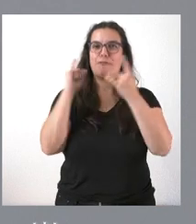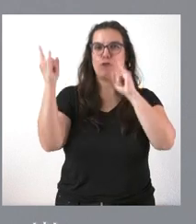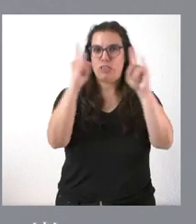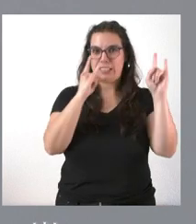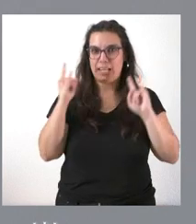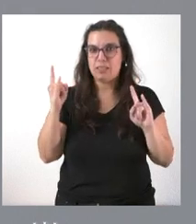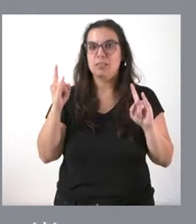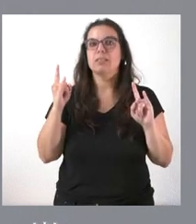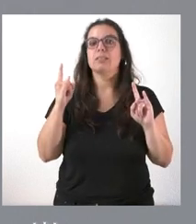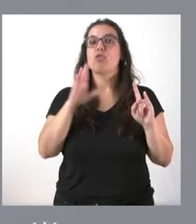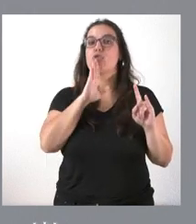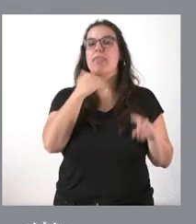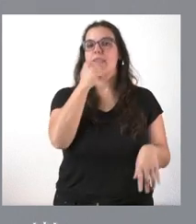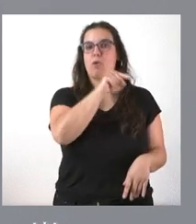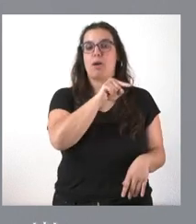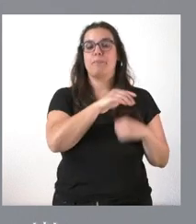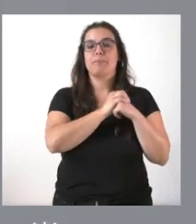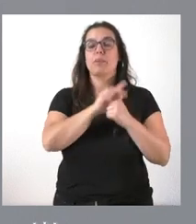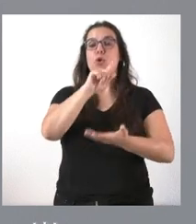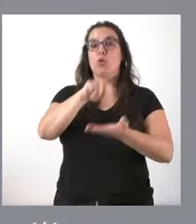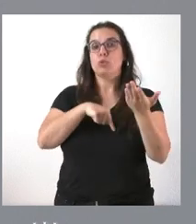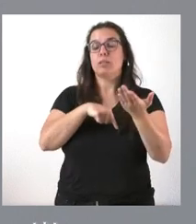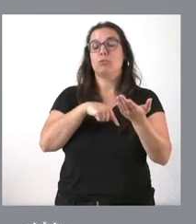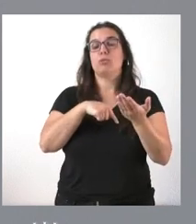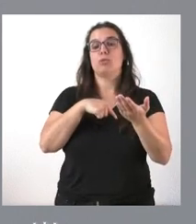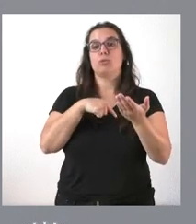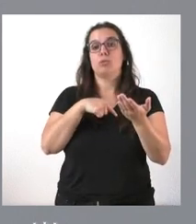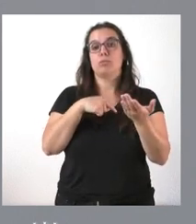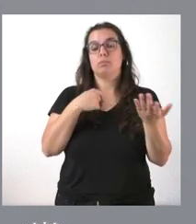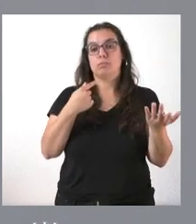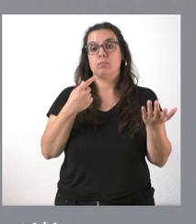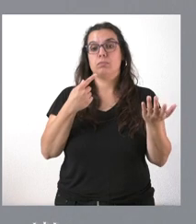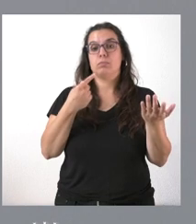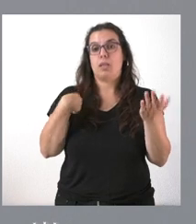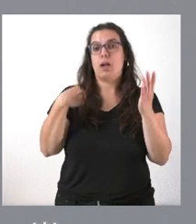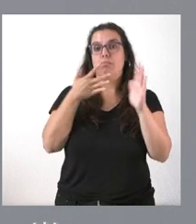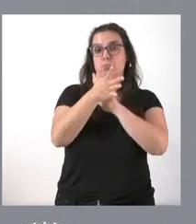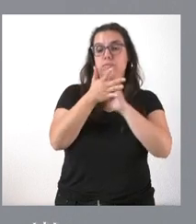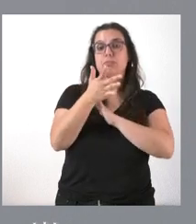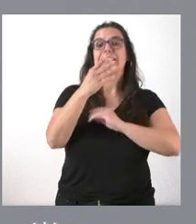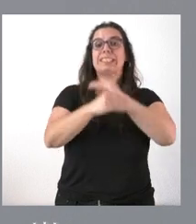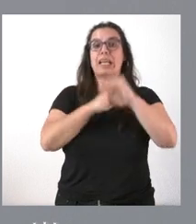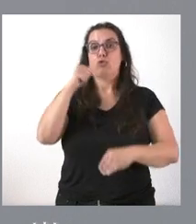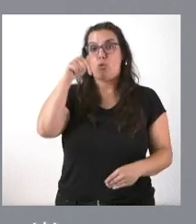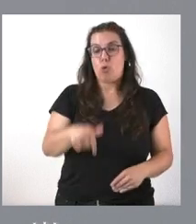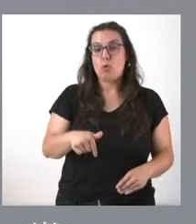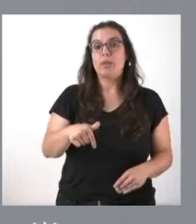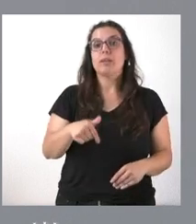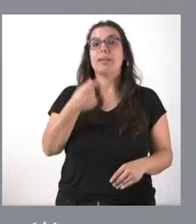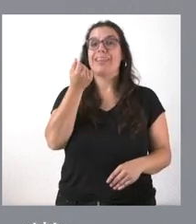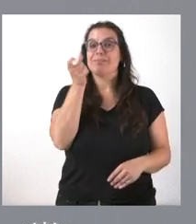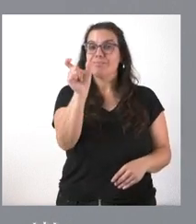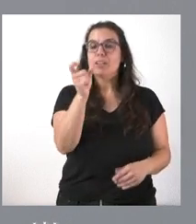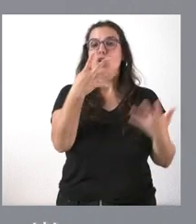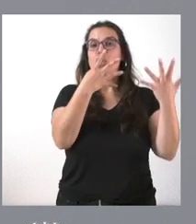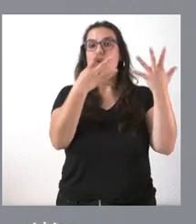en Zamora el contrato se ha realizado damos cuenta del en el día de hoy y el importe es